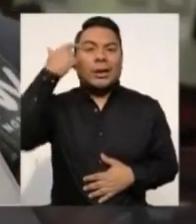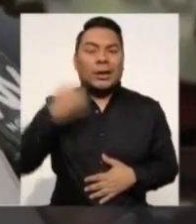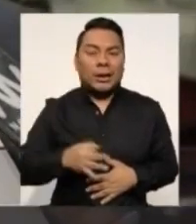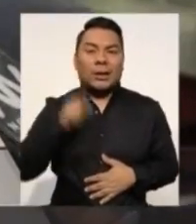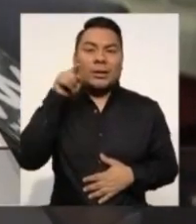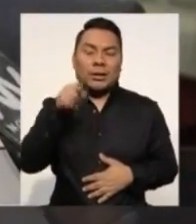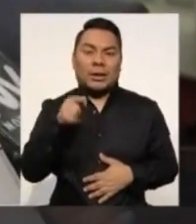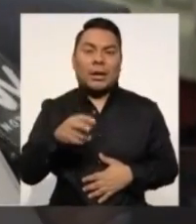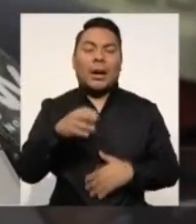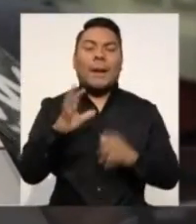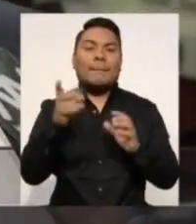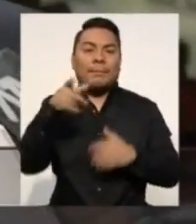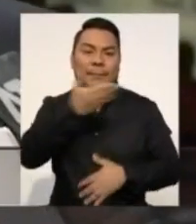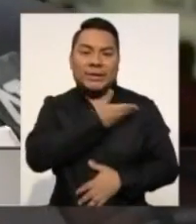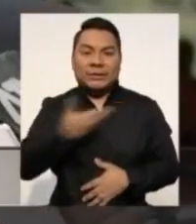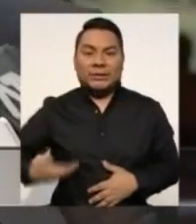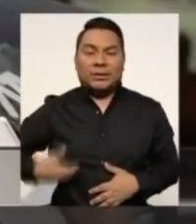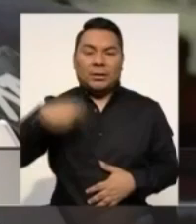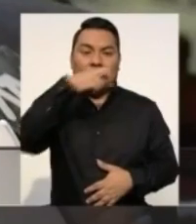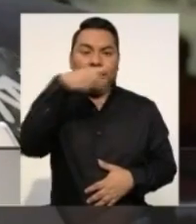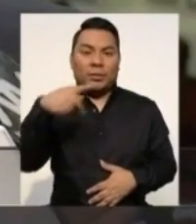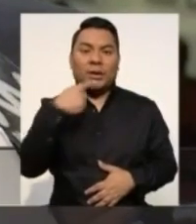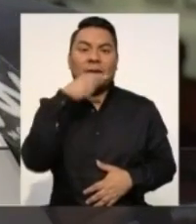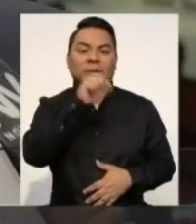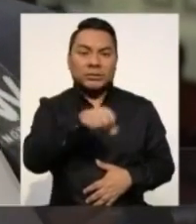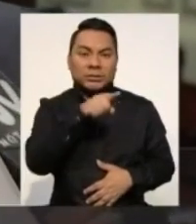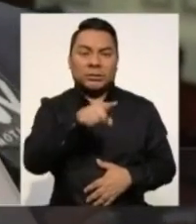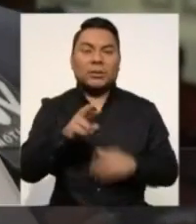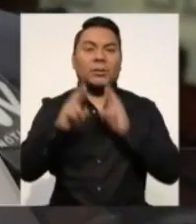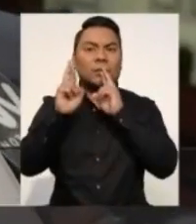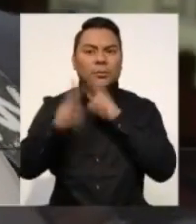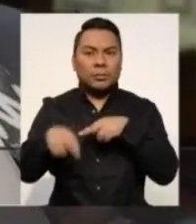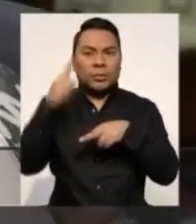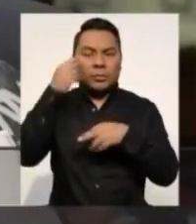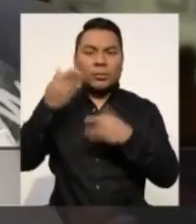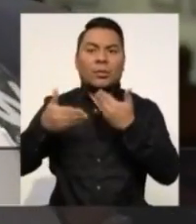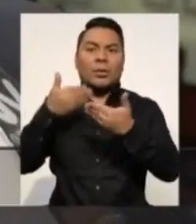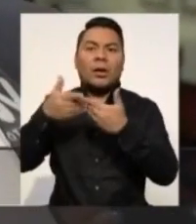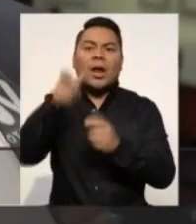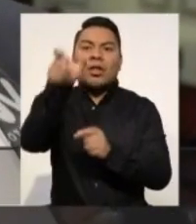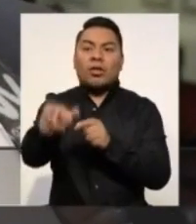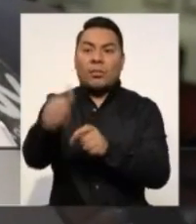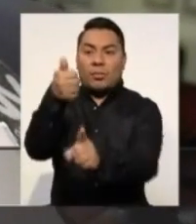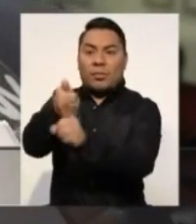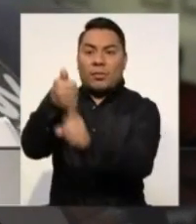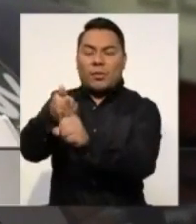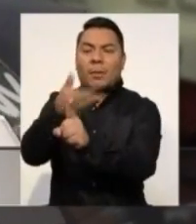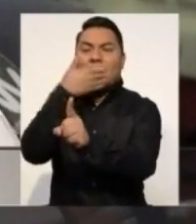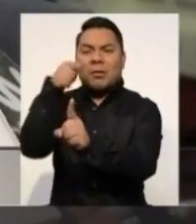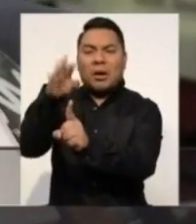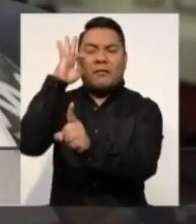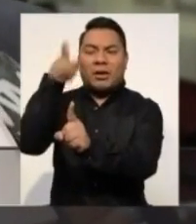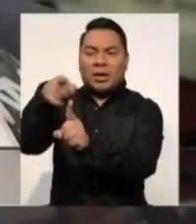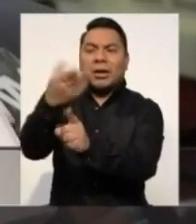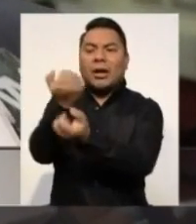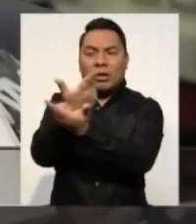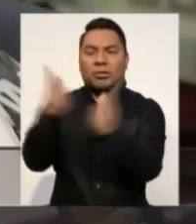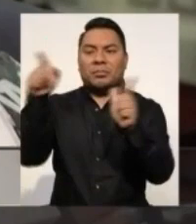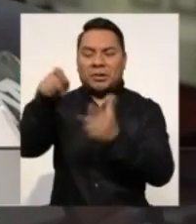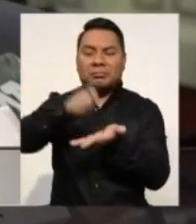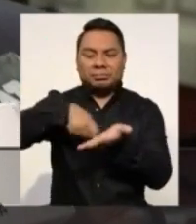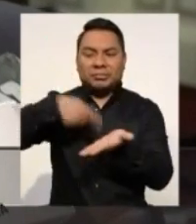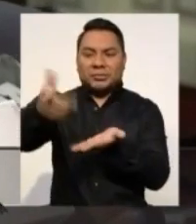el que coincido su preocupación, él tiene la respuesta. No se hacen leyes con nombre propio, pues que haga el indulto. Con una sola